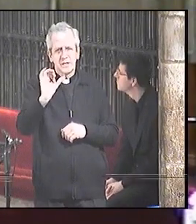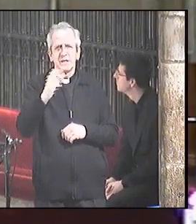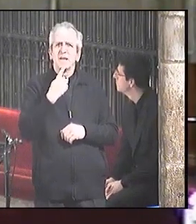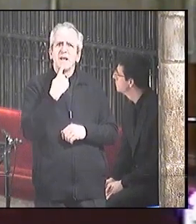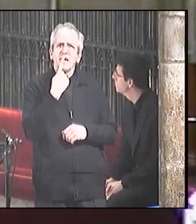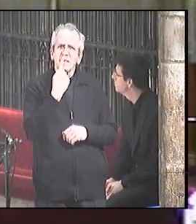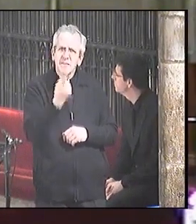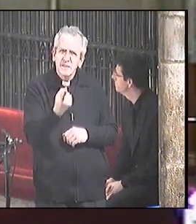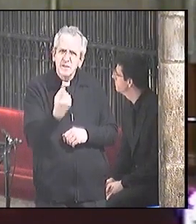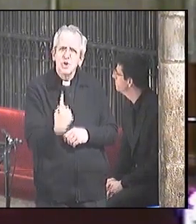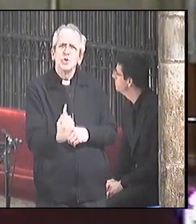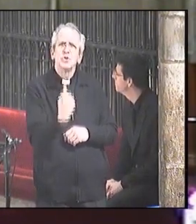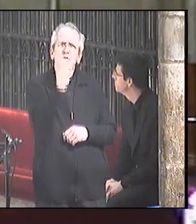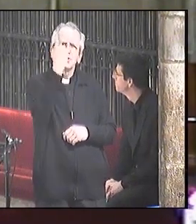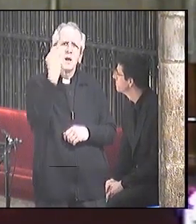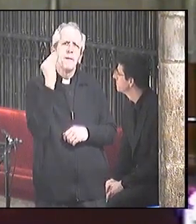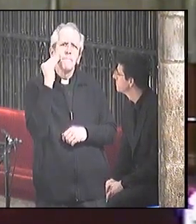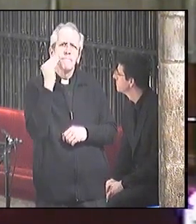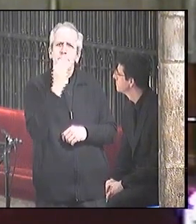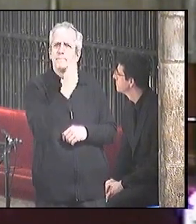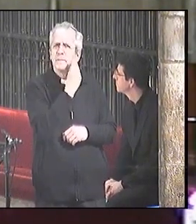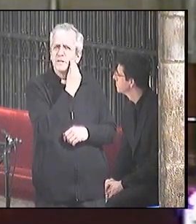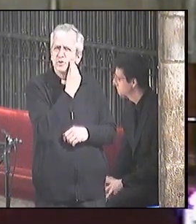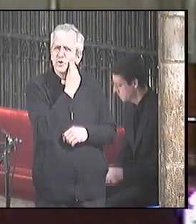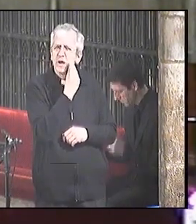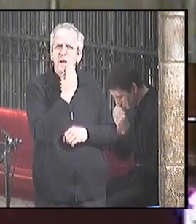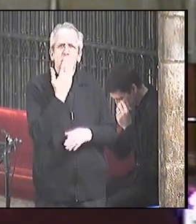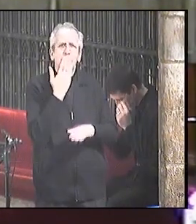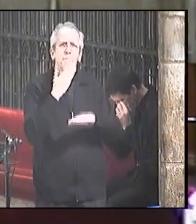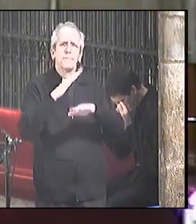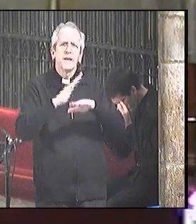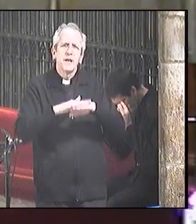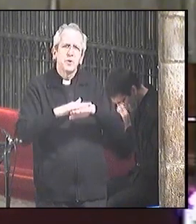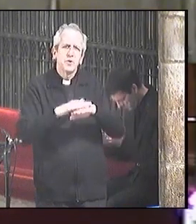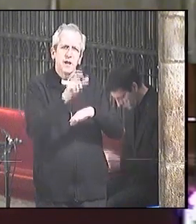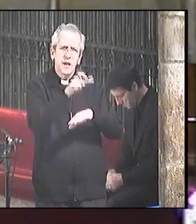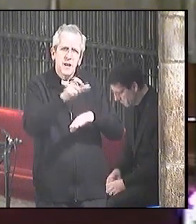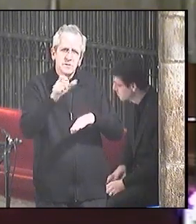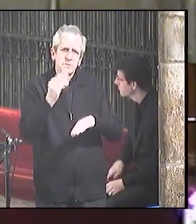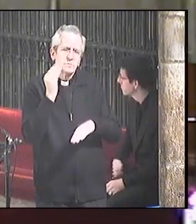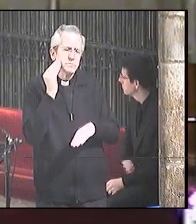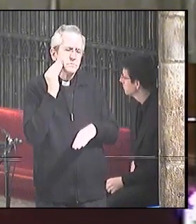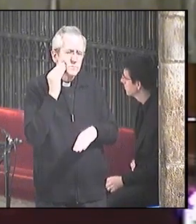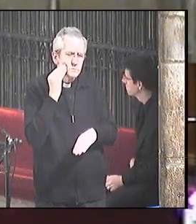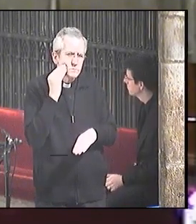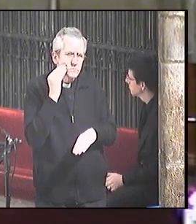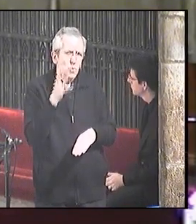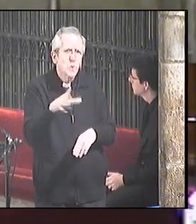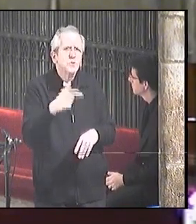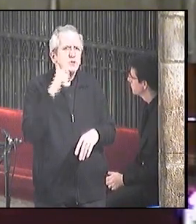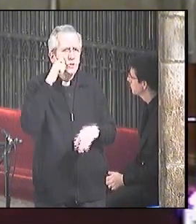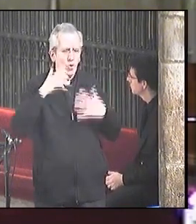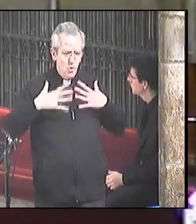Dios besó al pecador en la mejilla. Cuando se hizo hombre, tomó nuestra